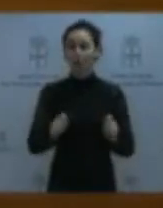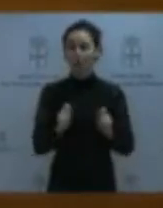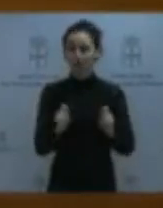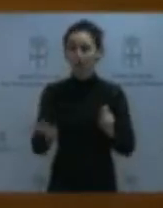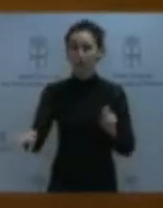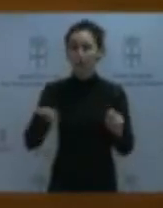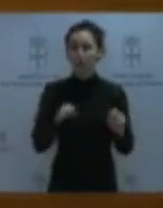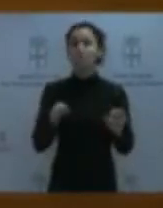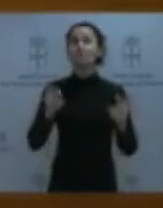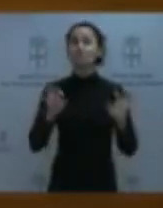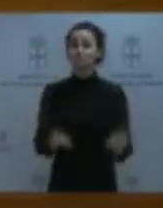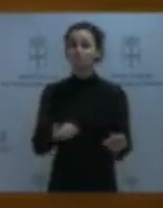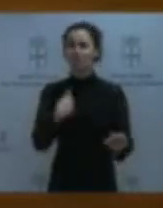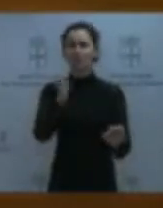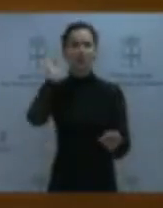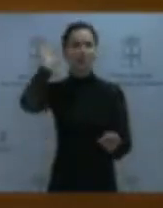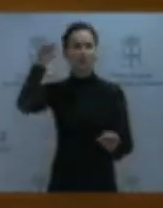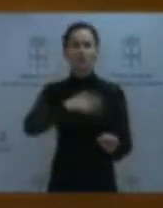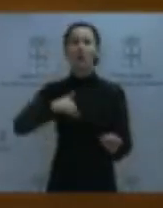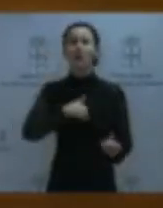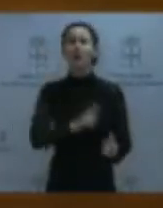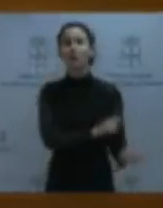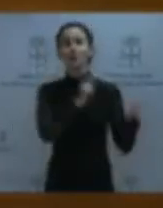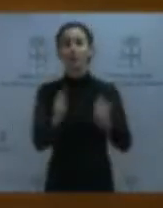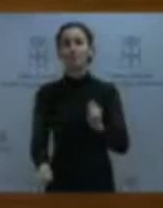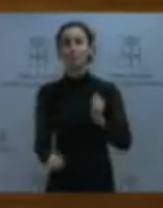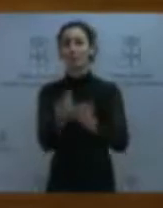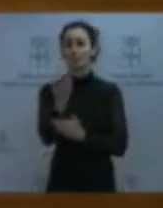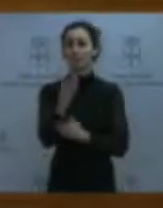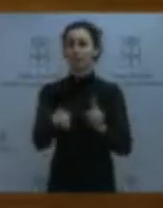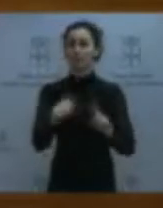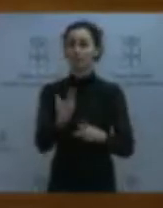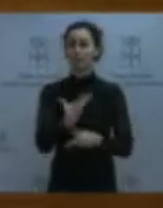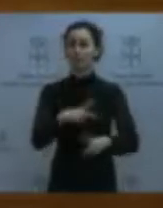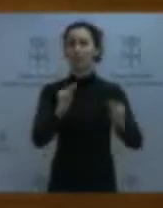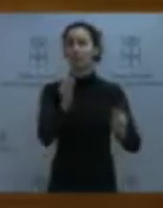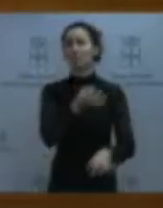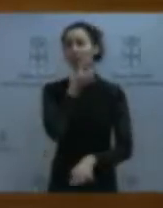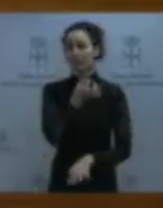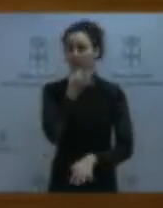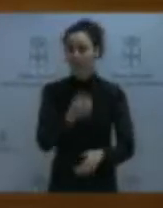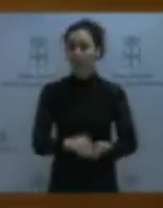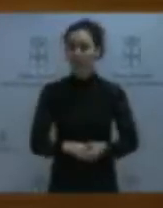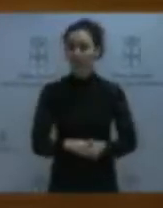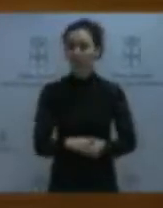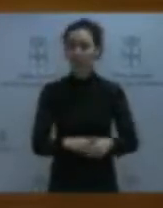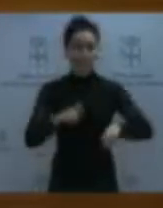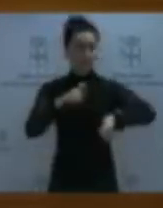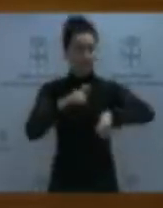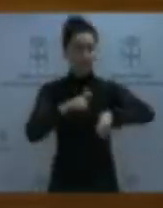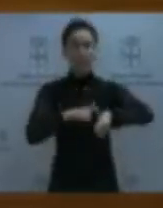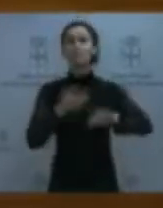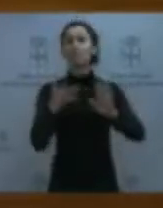Caninio Resicio, un romano que había sido nombrado por la mañana y depuesto por la tarde. El tiempo es